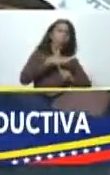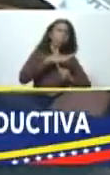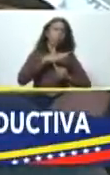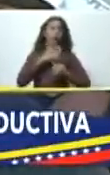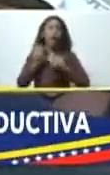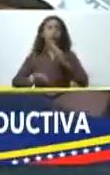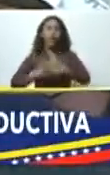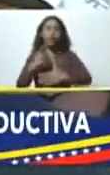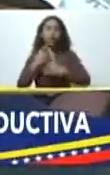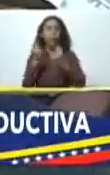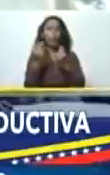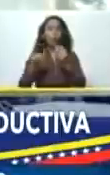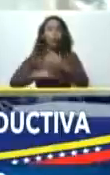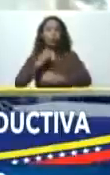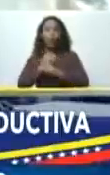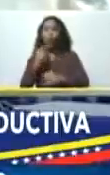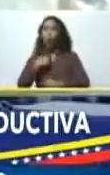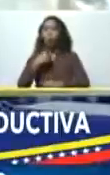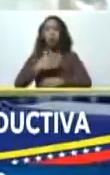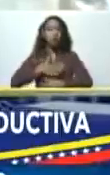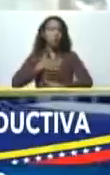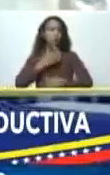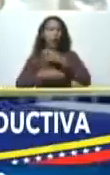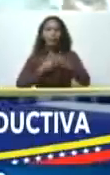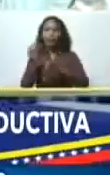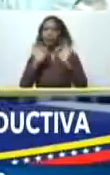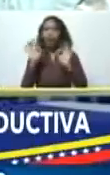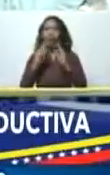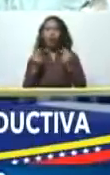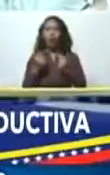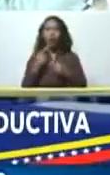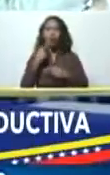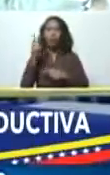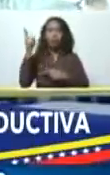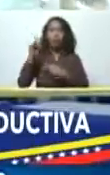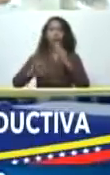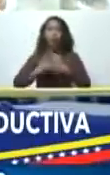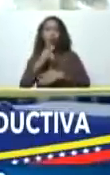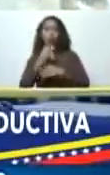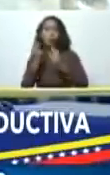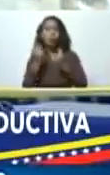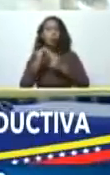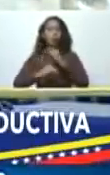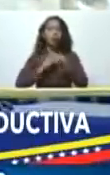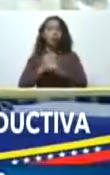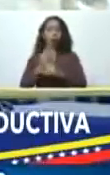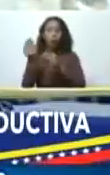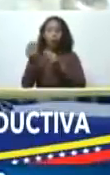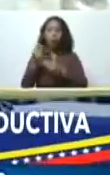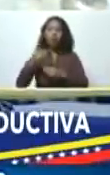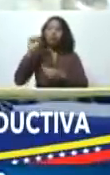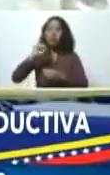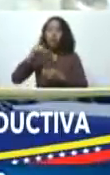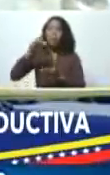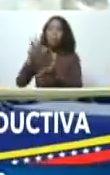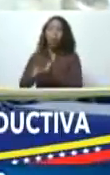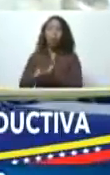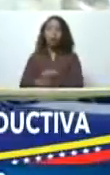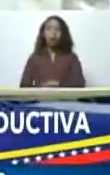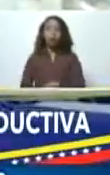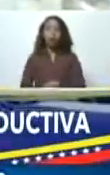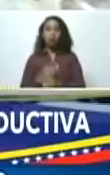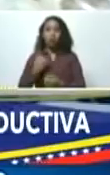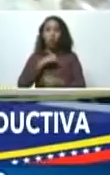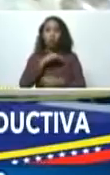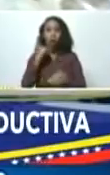Internacional, que no pudiera hacer nada en la economía sin que el Fondo Monetario Internacional me diera el visto bueno. Seríamos